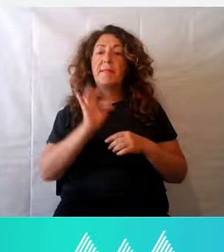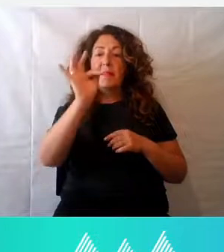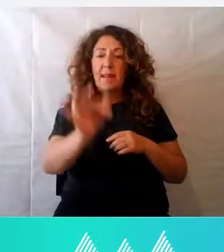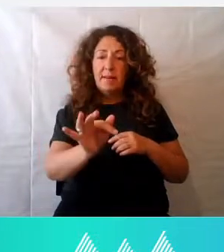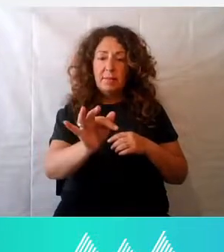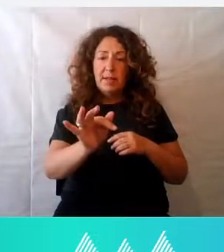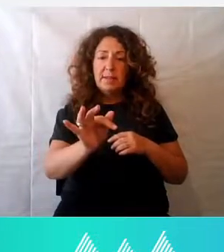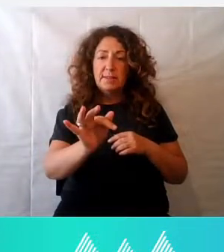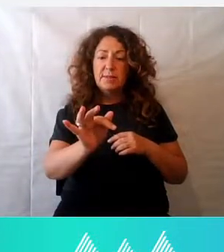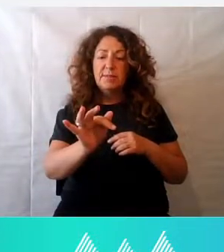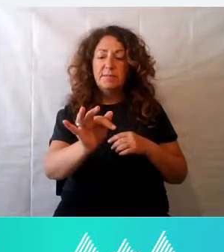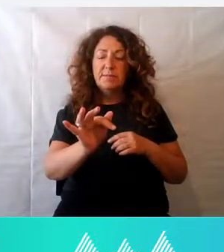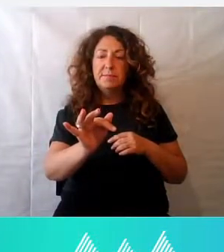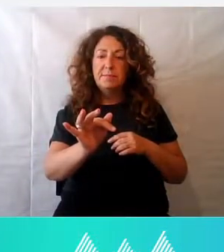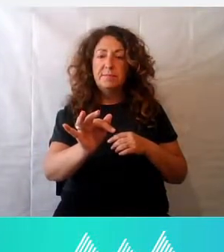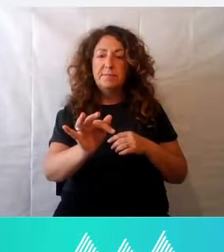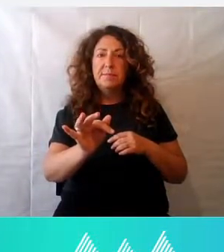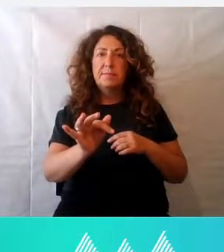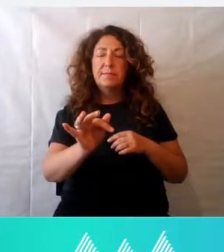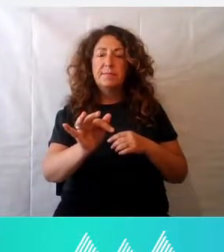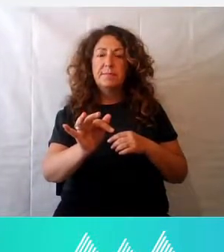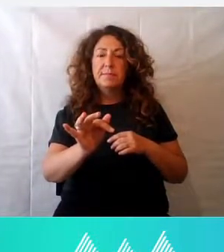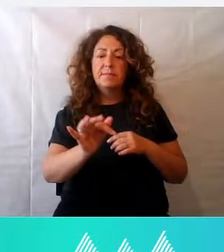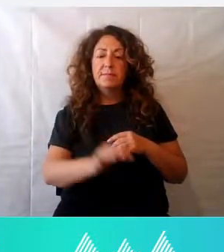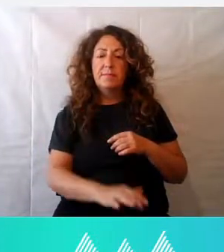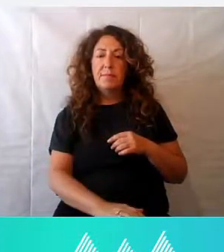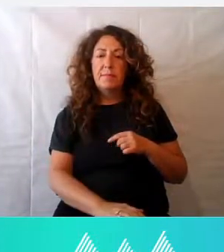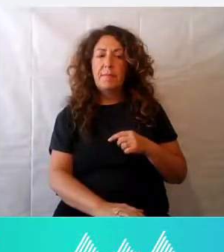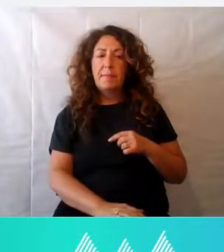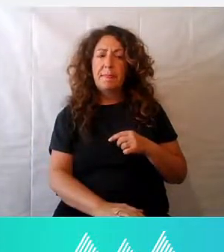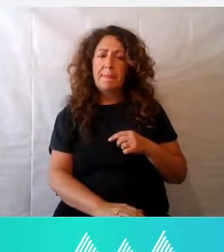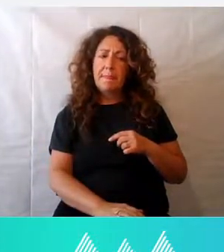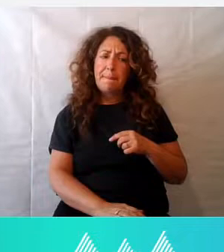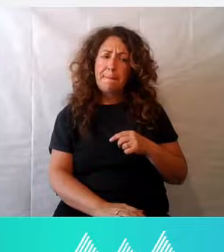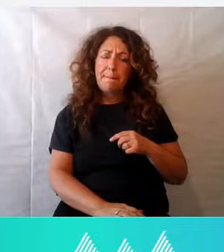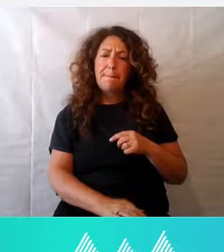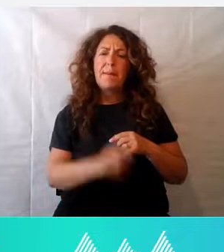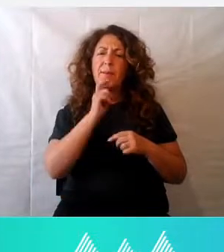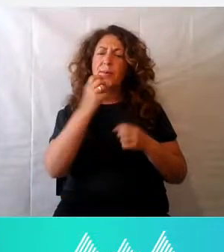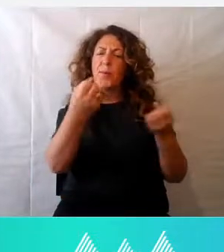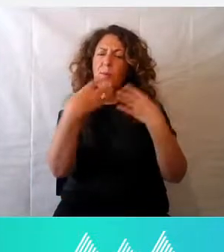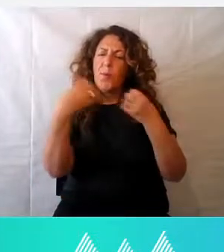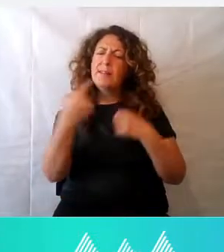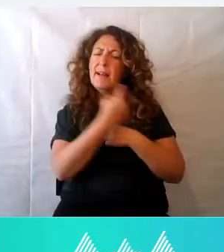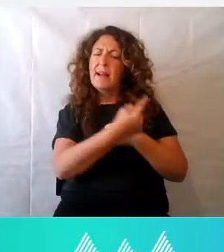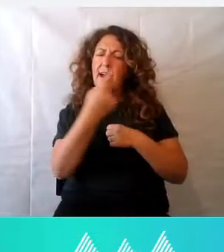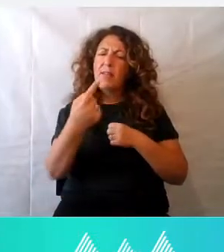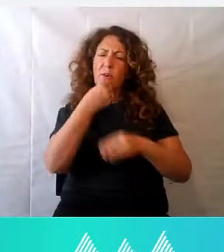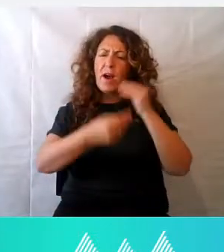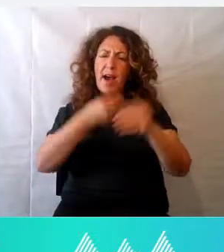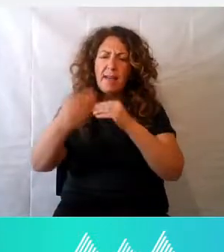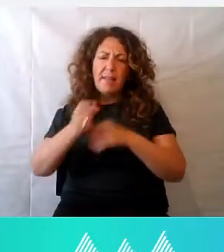en primer lugar a carlos para que cuentes desde microsoft como como lo estáis haciendo como estáis trabajando